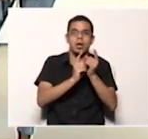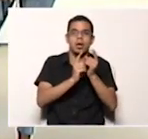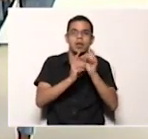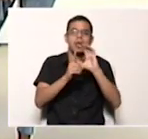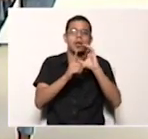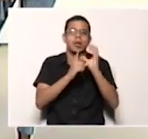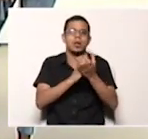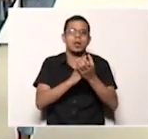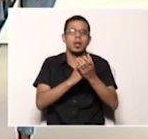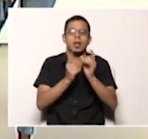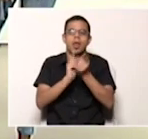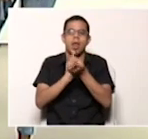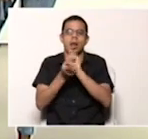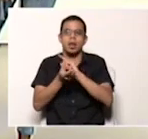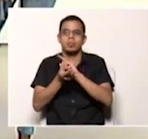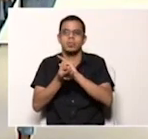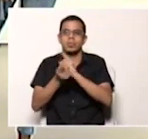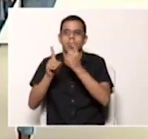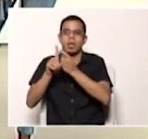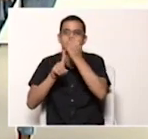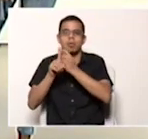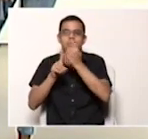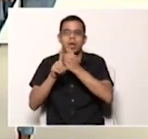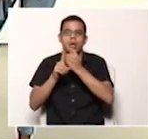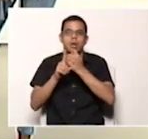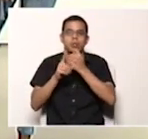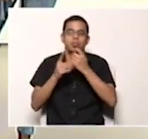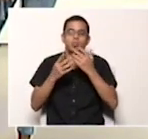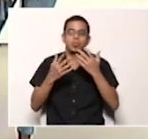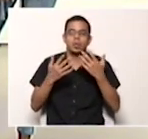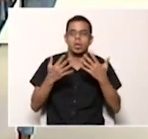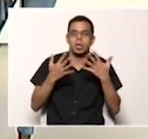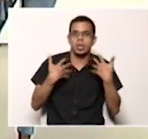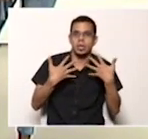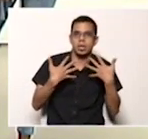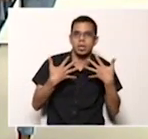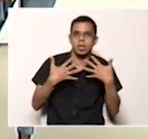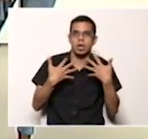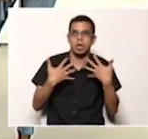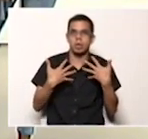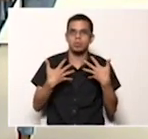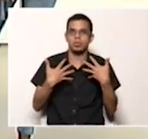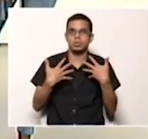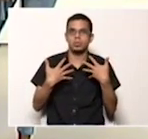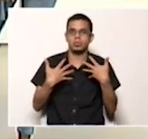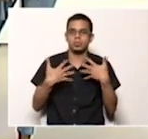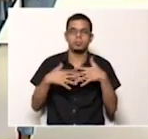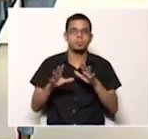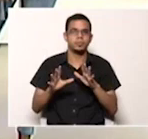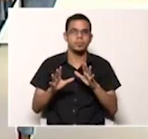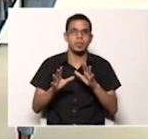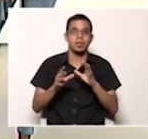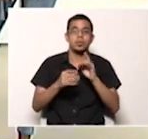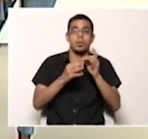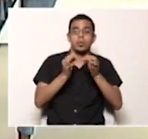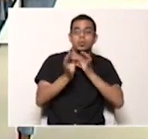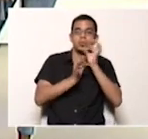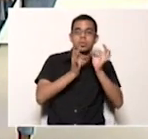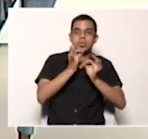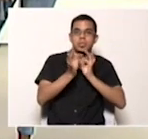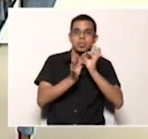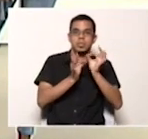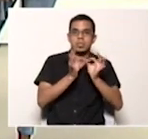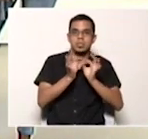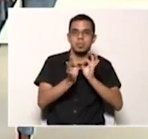temperatura. Ok. ¿Ok? Aquí entra en función la continuación del tema anterior, del cambio, de calor y temperatura